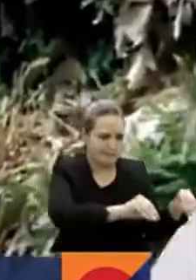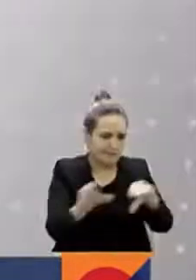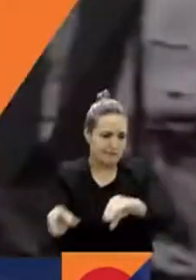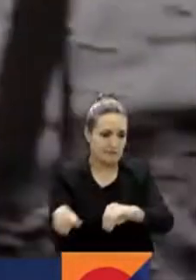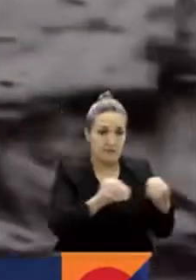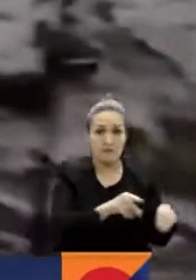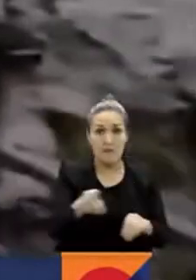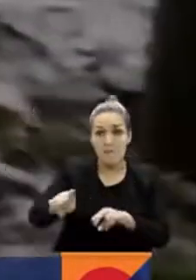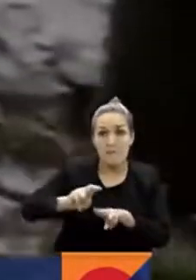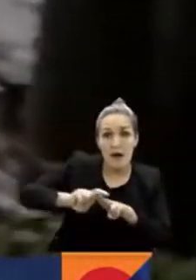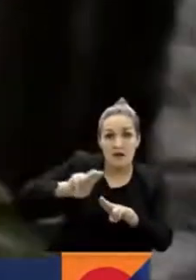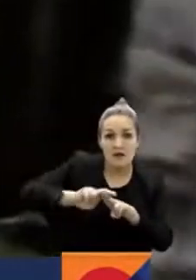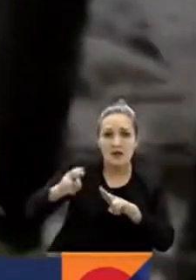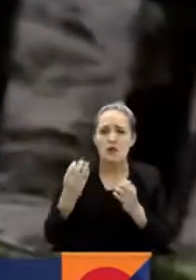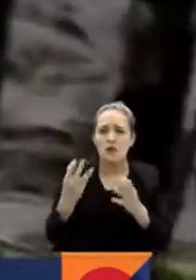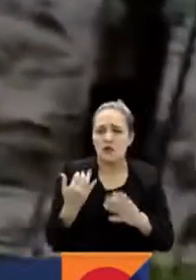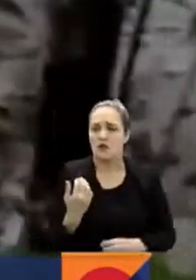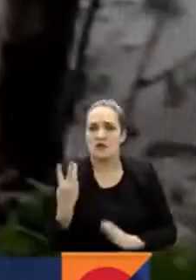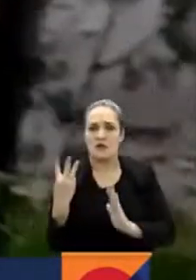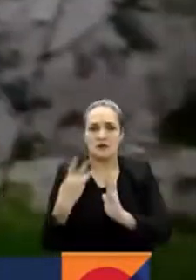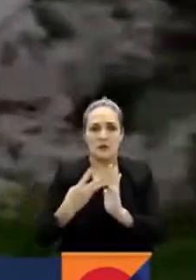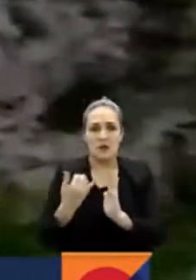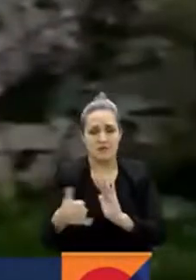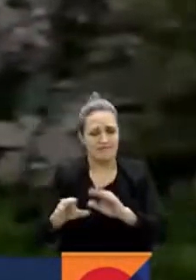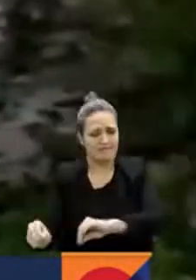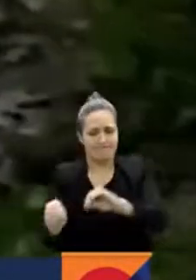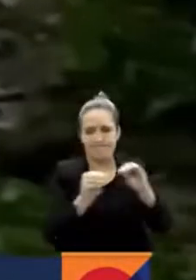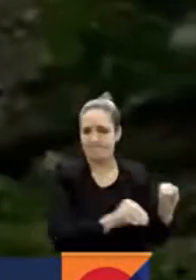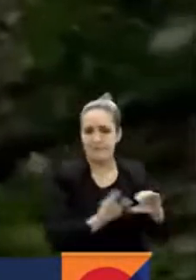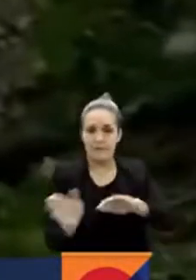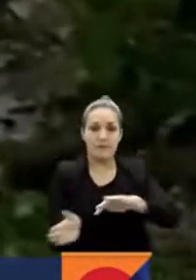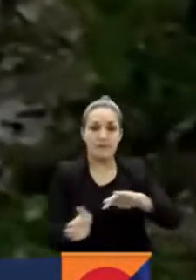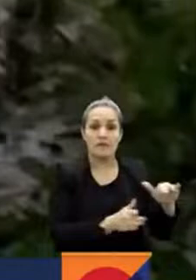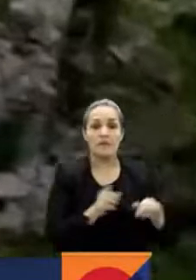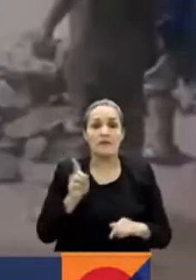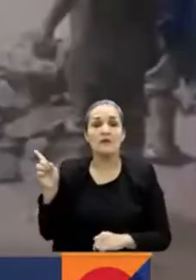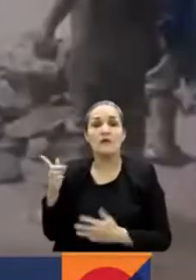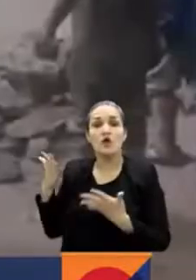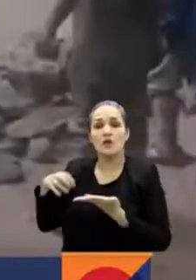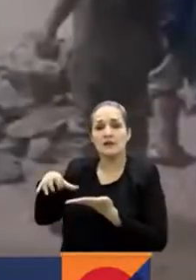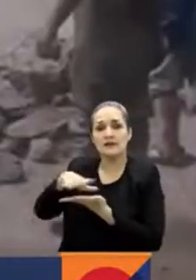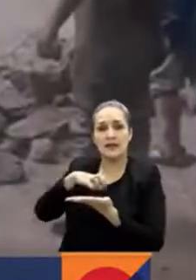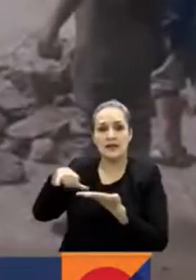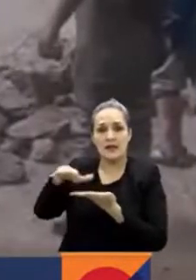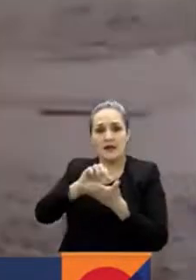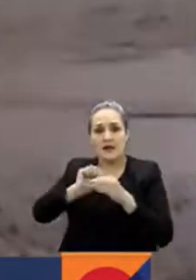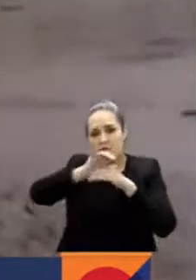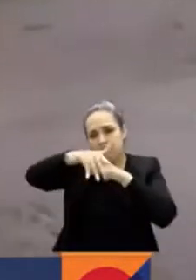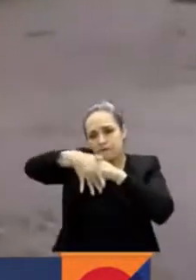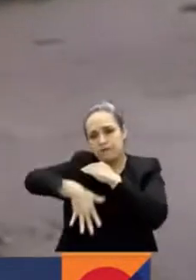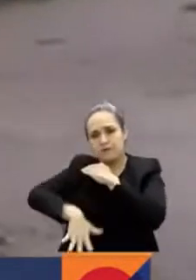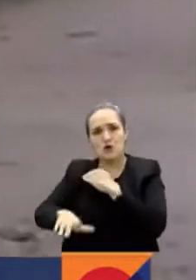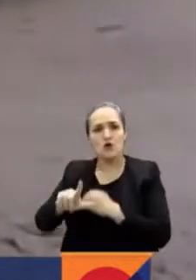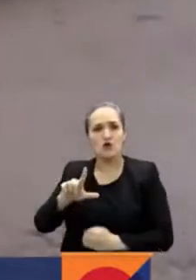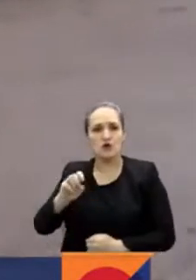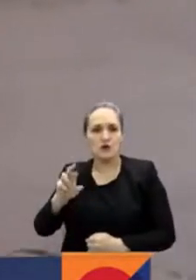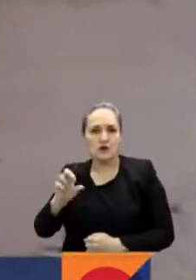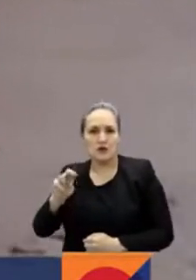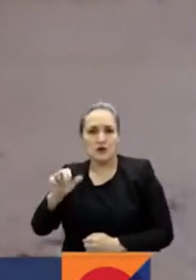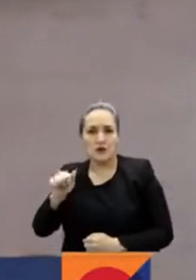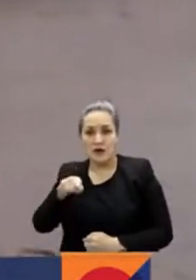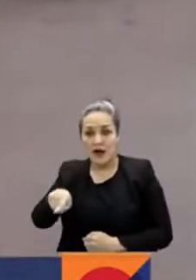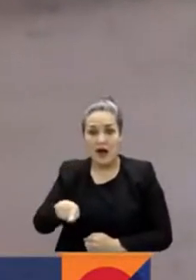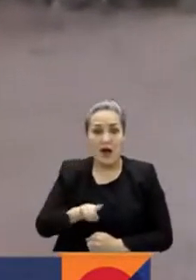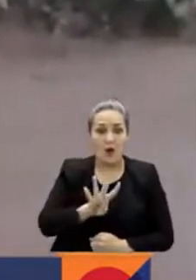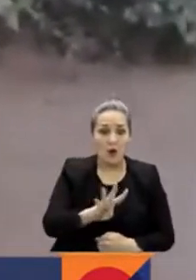3.000. Se desbordó la quebrada La Llorona en Santander. Hay 4 casas con daños y el alcantarillado está